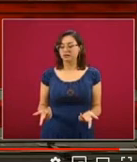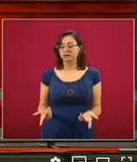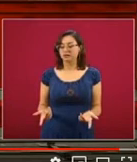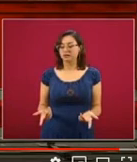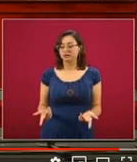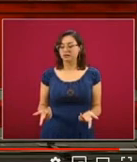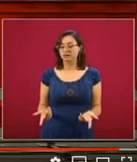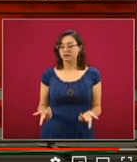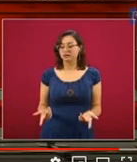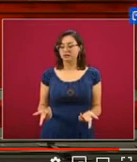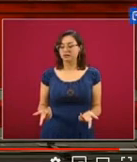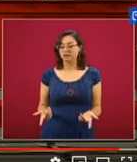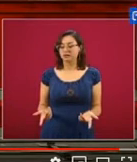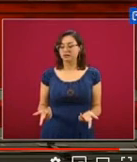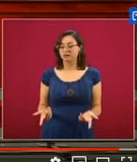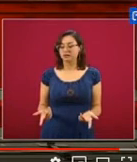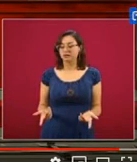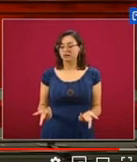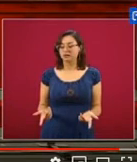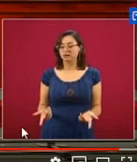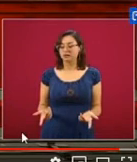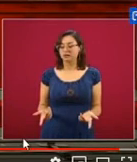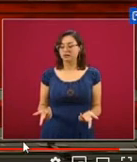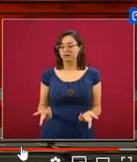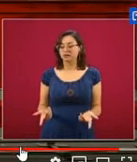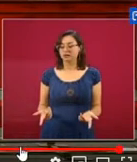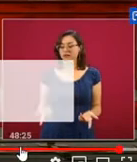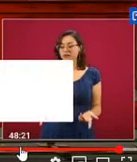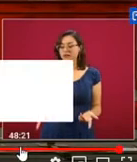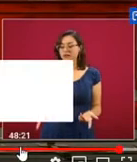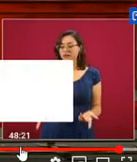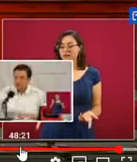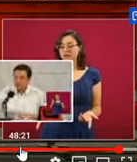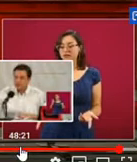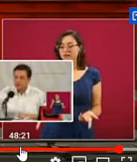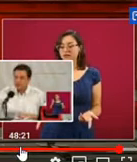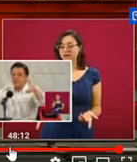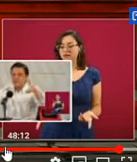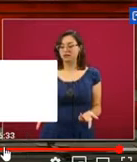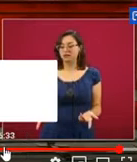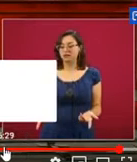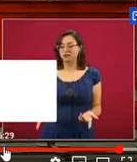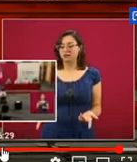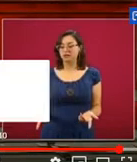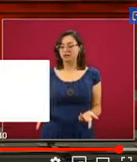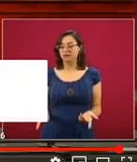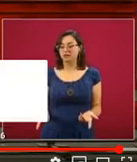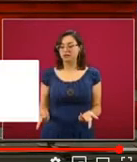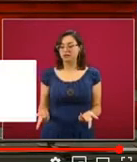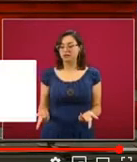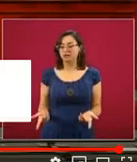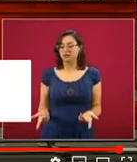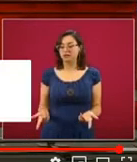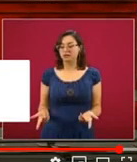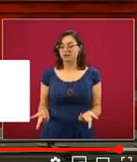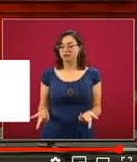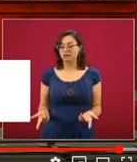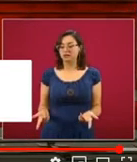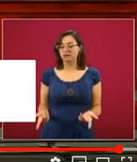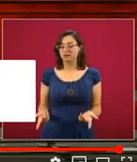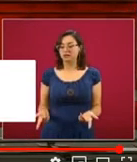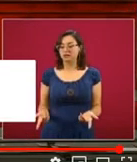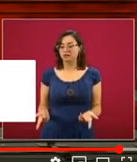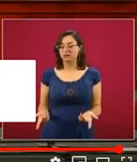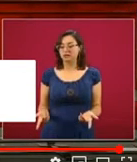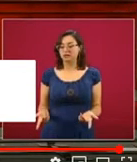Bueno, eso es lo que ya van a informar respecto a las compras que se realizaron, este tema de Manuel Bartlett, que vamos a tratar